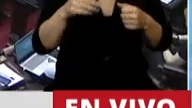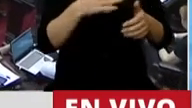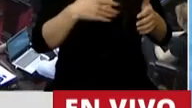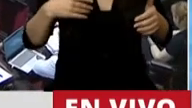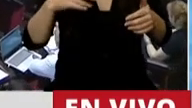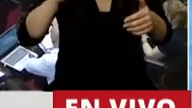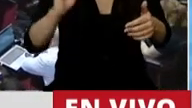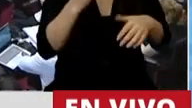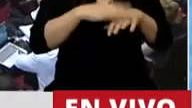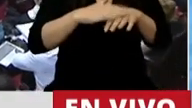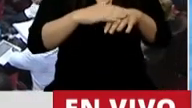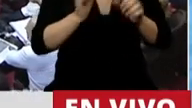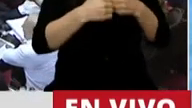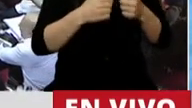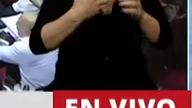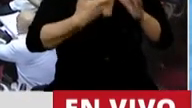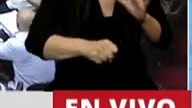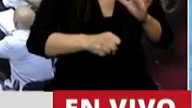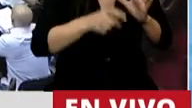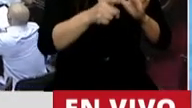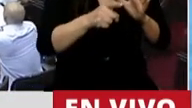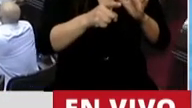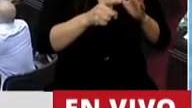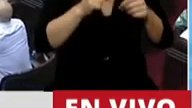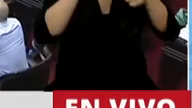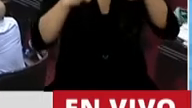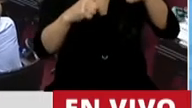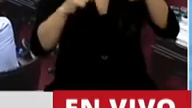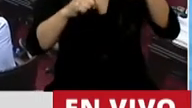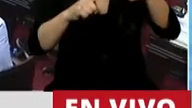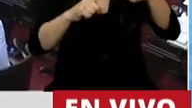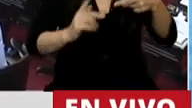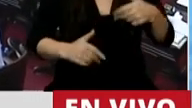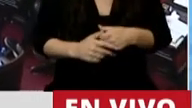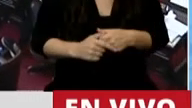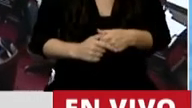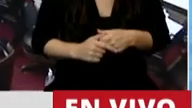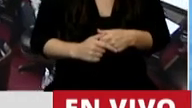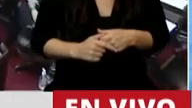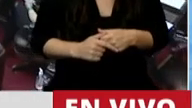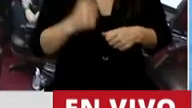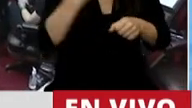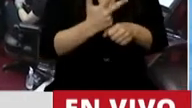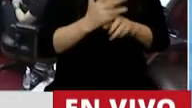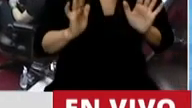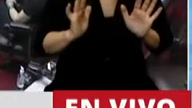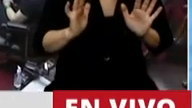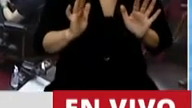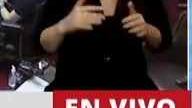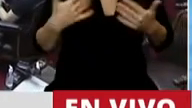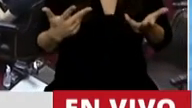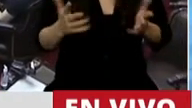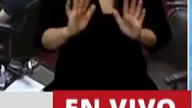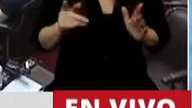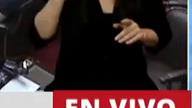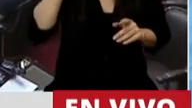maternas. Me parece que ya no da para más esta discusión, y por eso creo que este